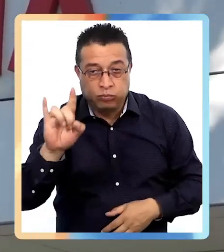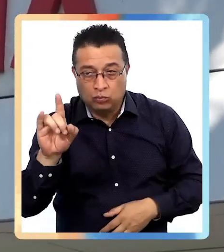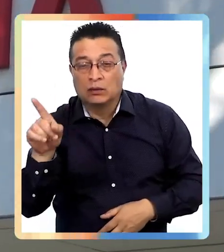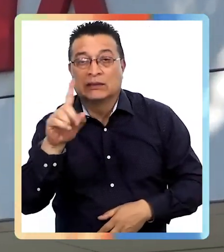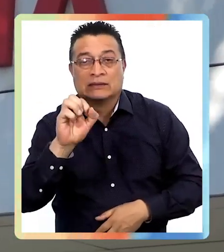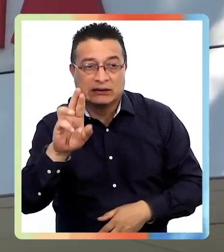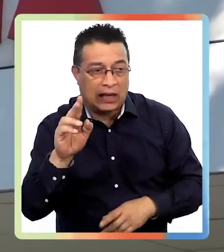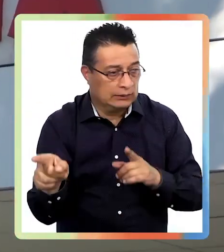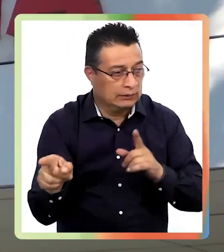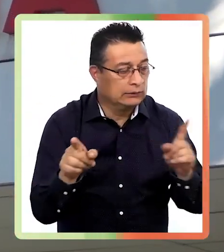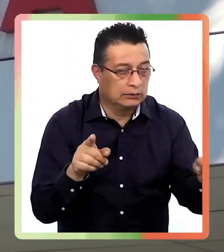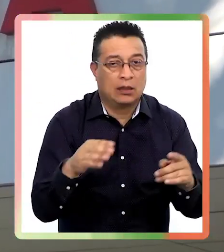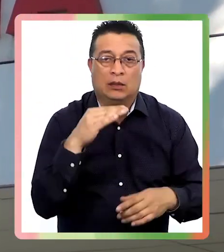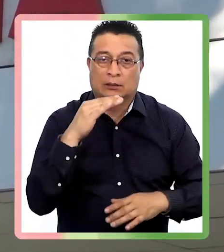usar más cercanos